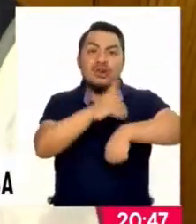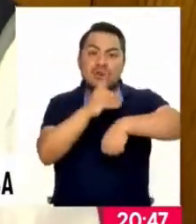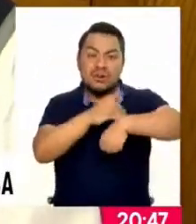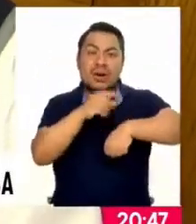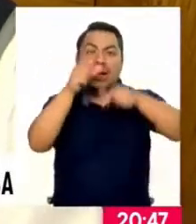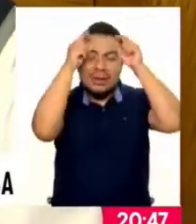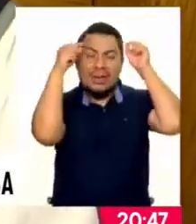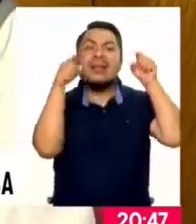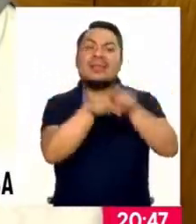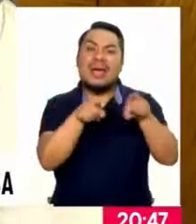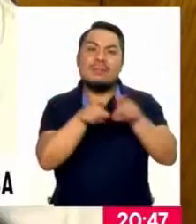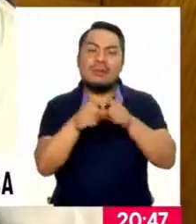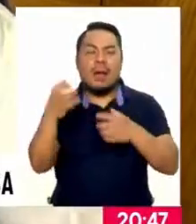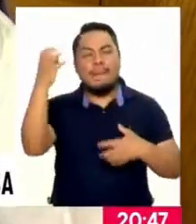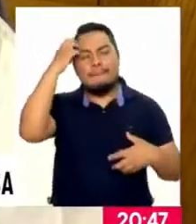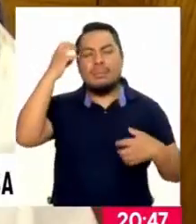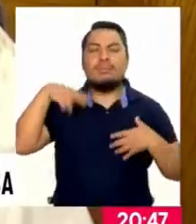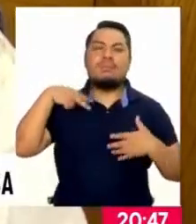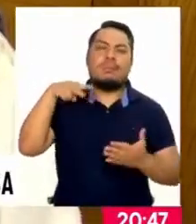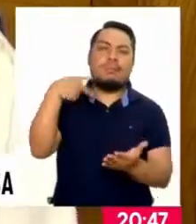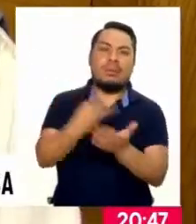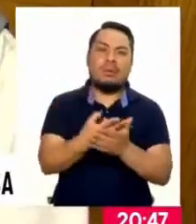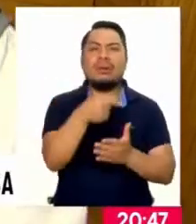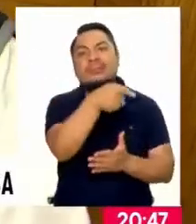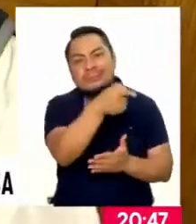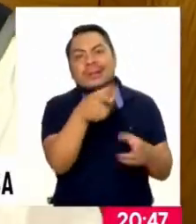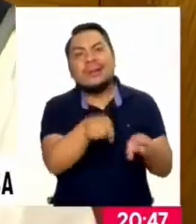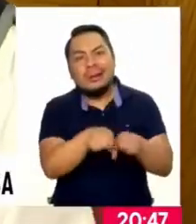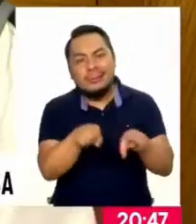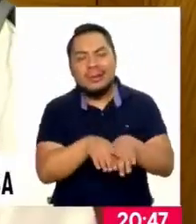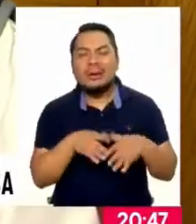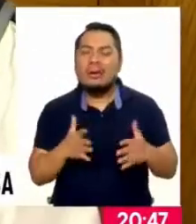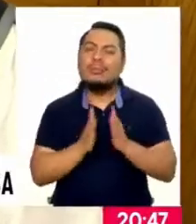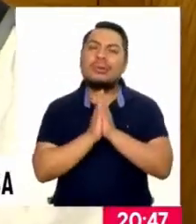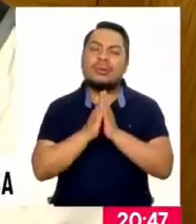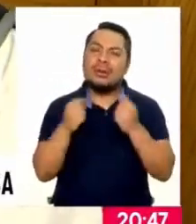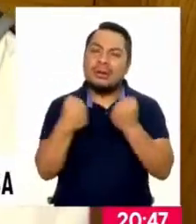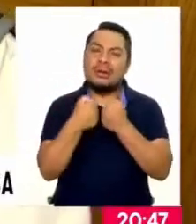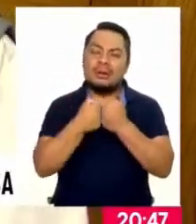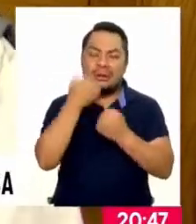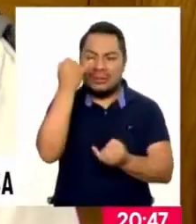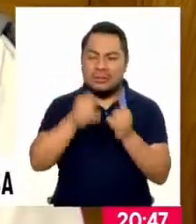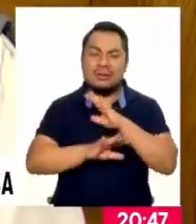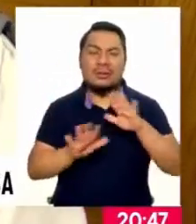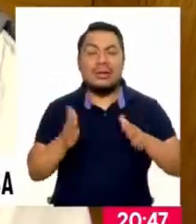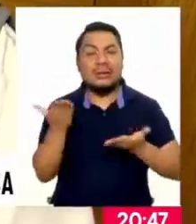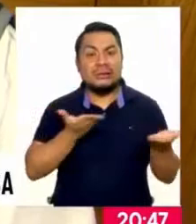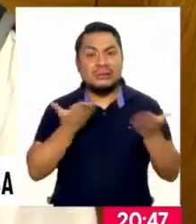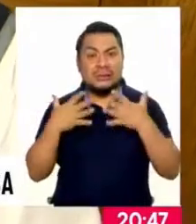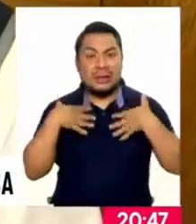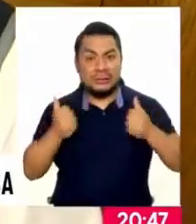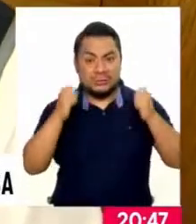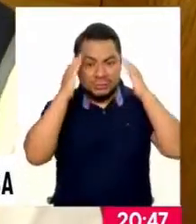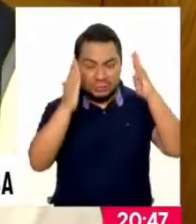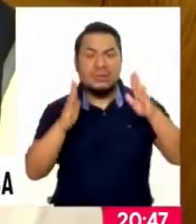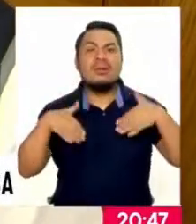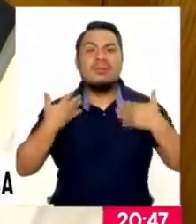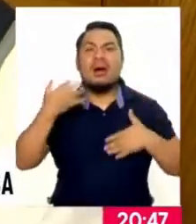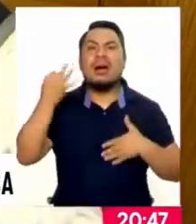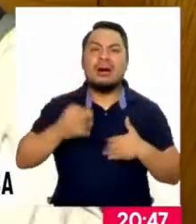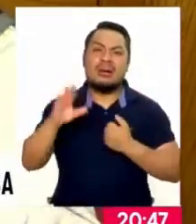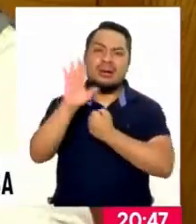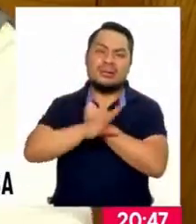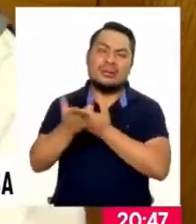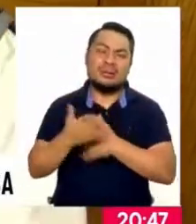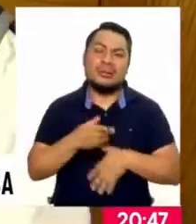médicos hay enfermeras entonces este clima de violencia por favor tiene que parar para que nuestro servicio de salud puedan garantizar